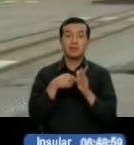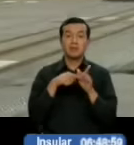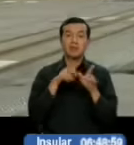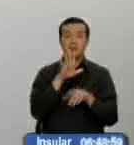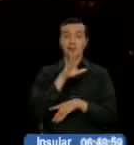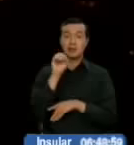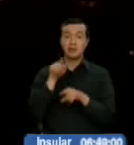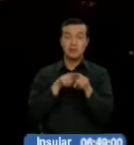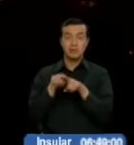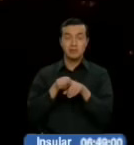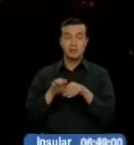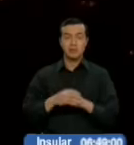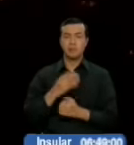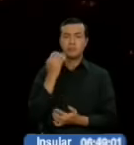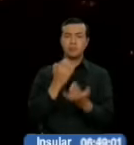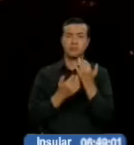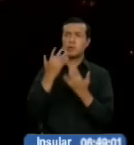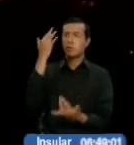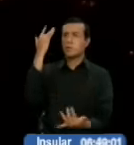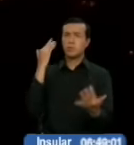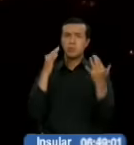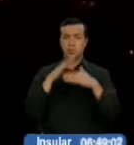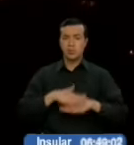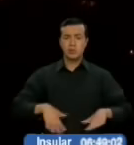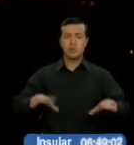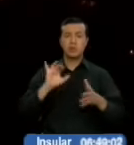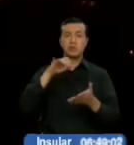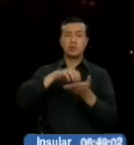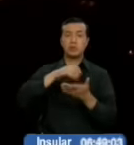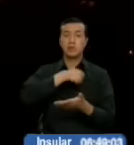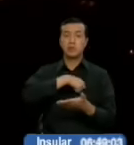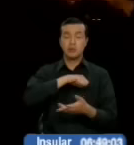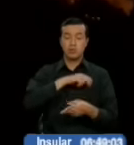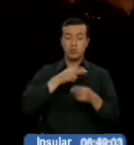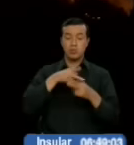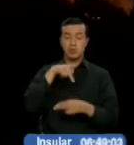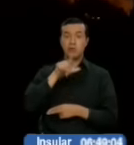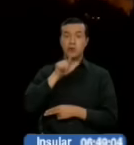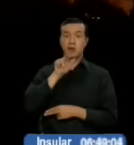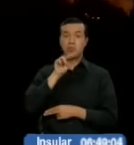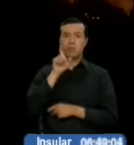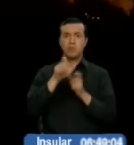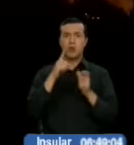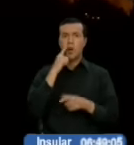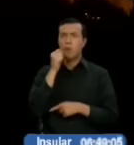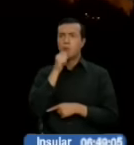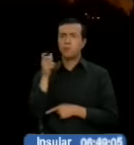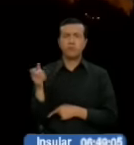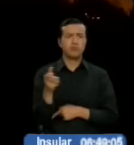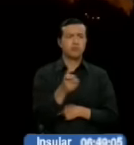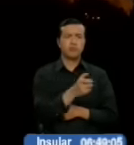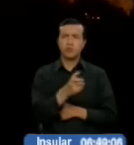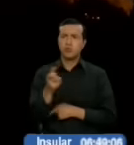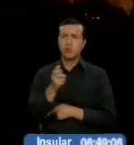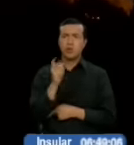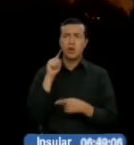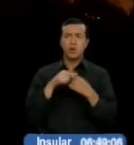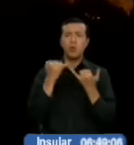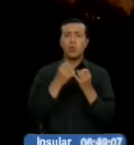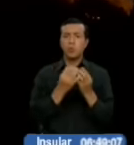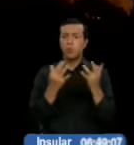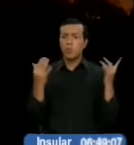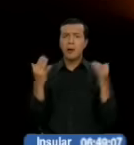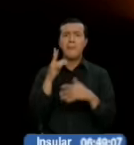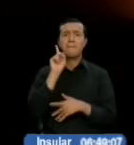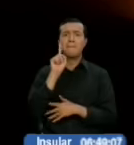atletas. Un incendio forestal amenaza a los habitantes de la isla española de La Palma. Decenas de bomberos intentan controlar las llamas que hasta el momento han consumido más de